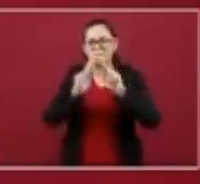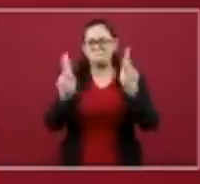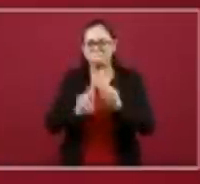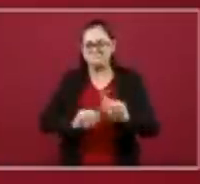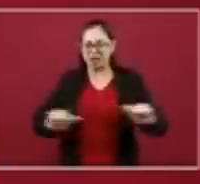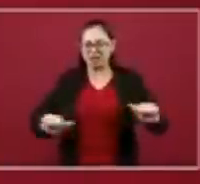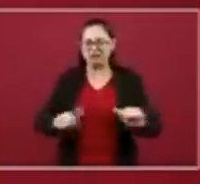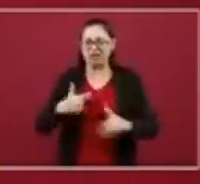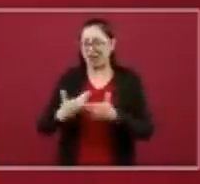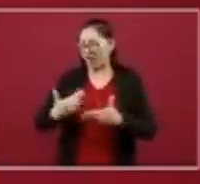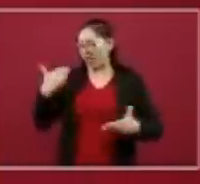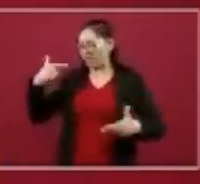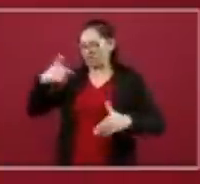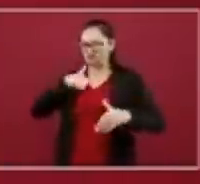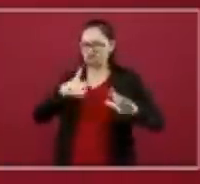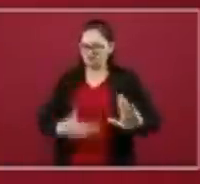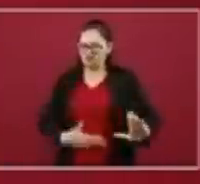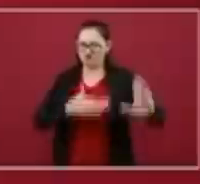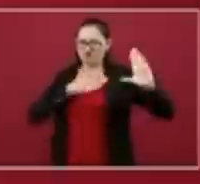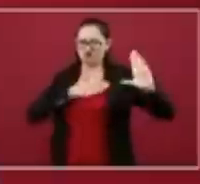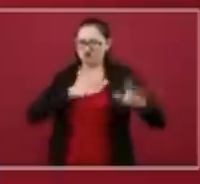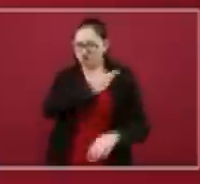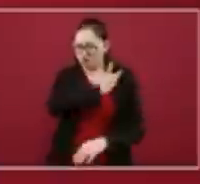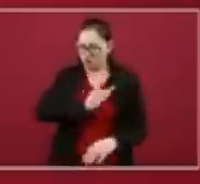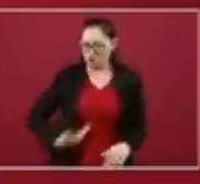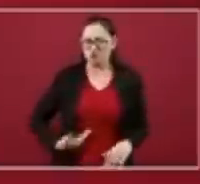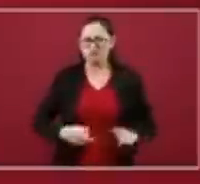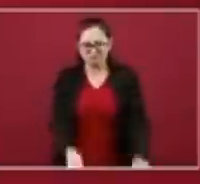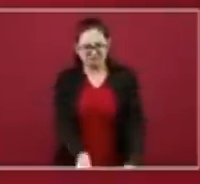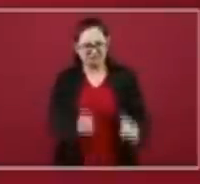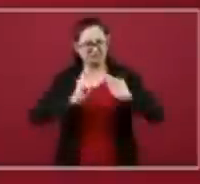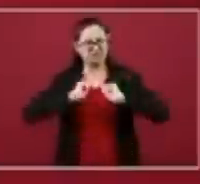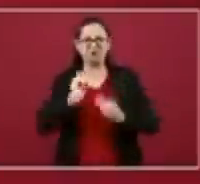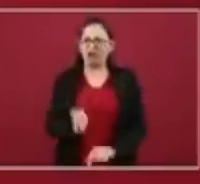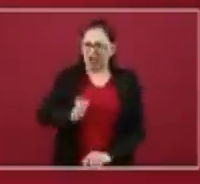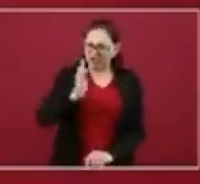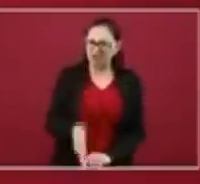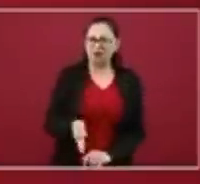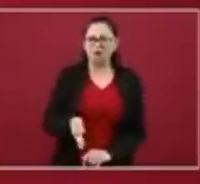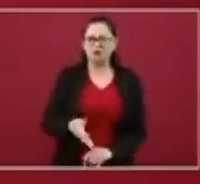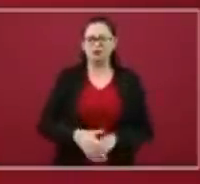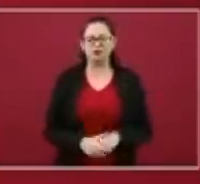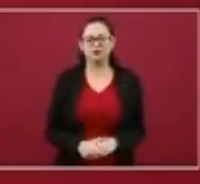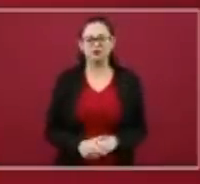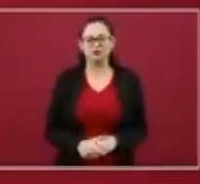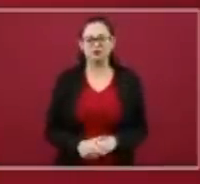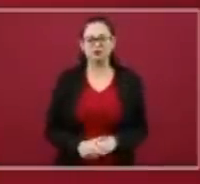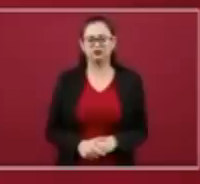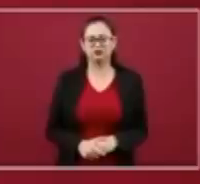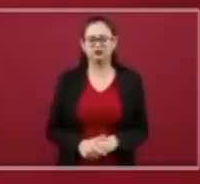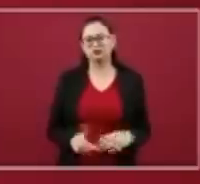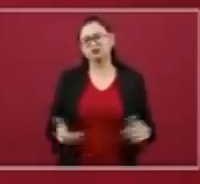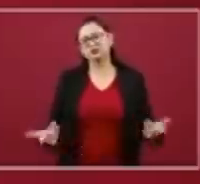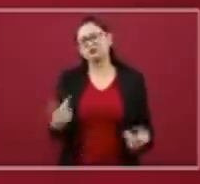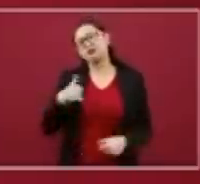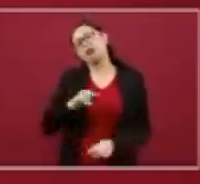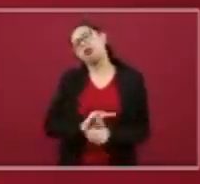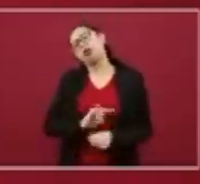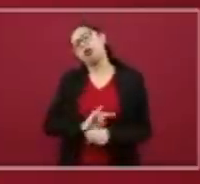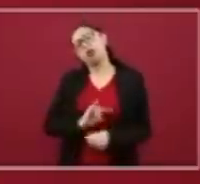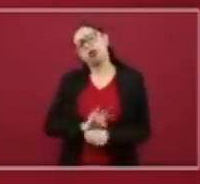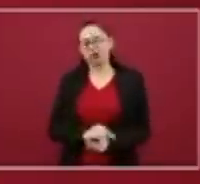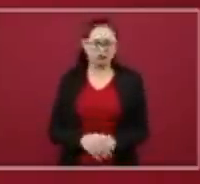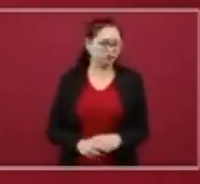como presidente, acepté ese reto, Entonces, no voy a simular,